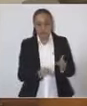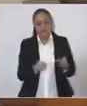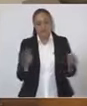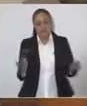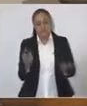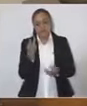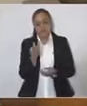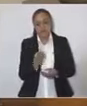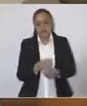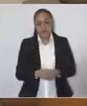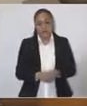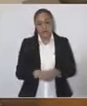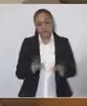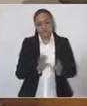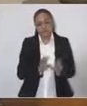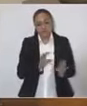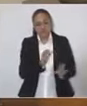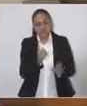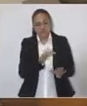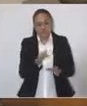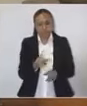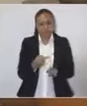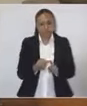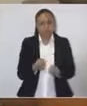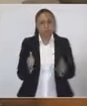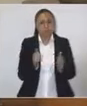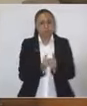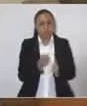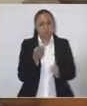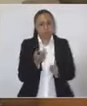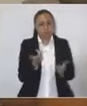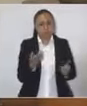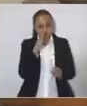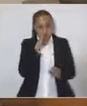¿eh? Nada que ver con que Miguel